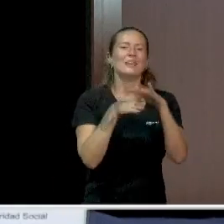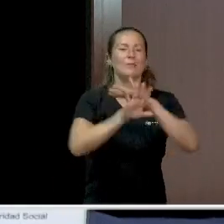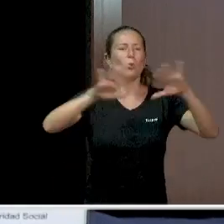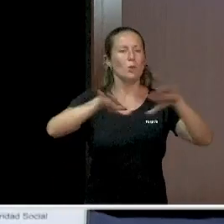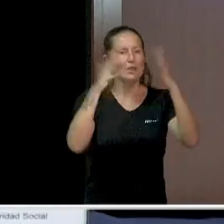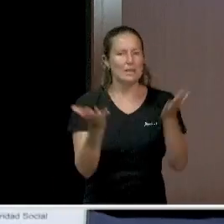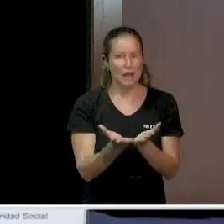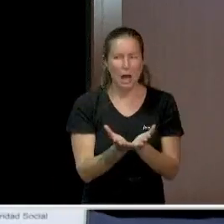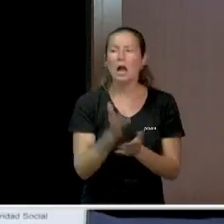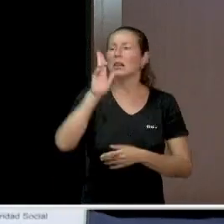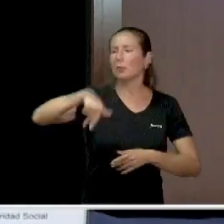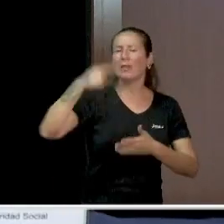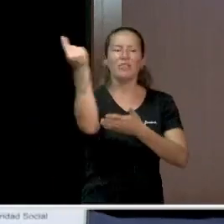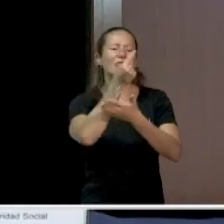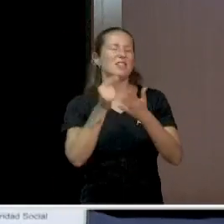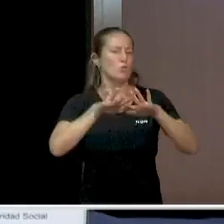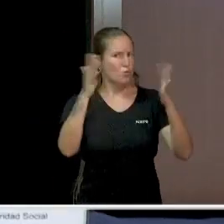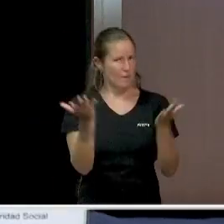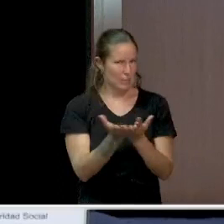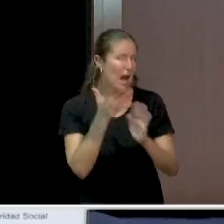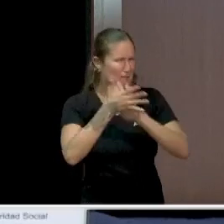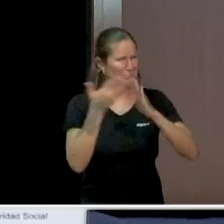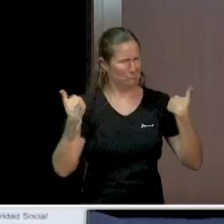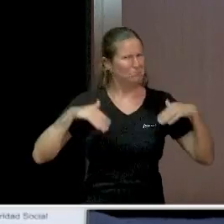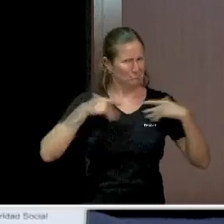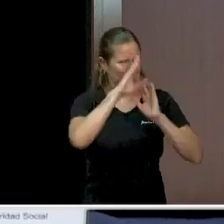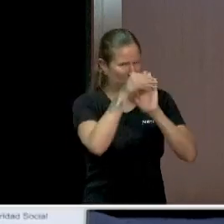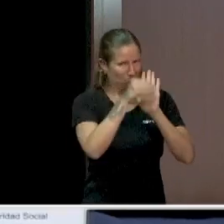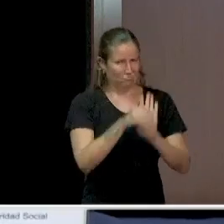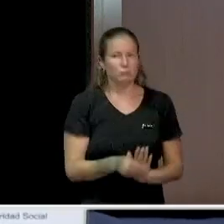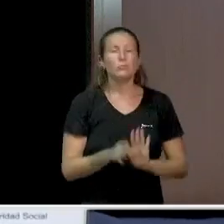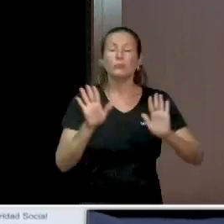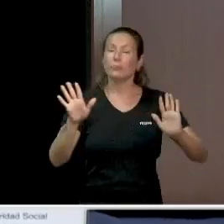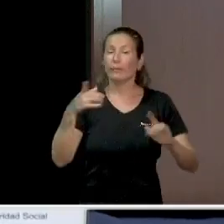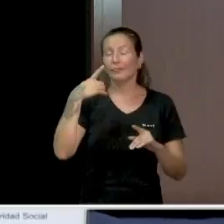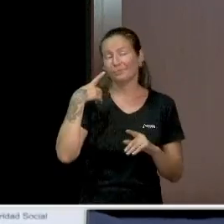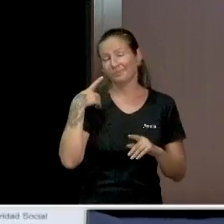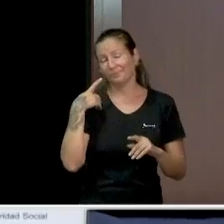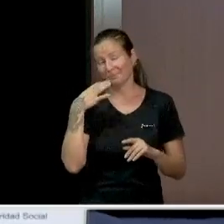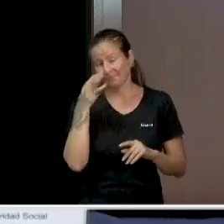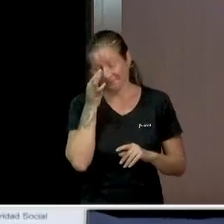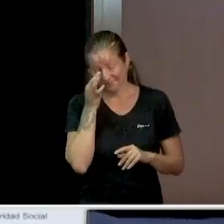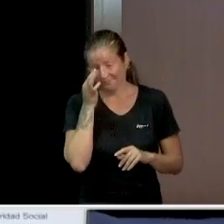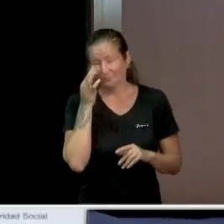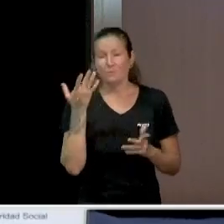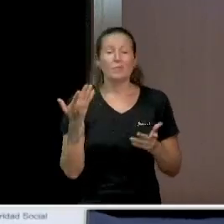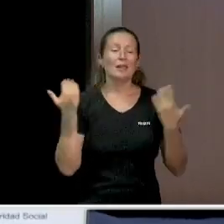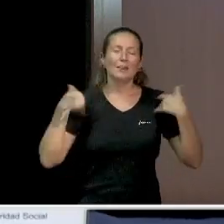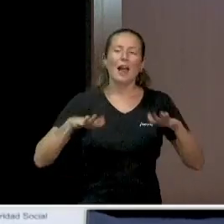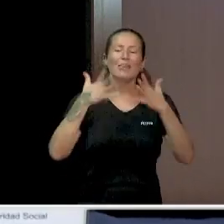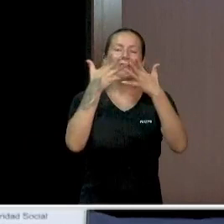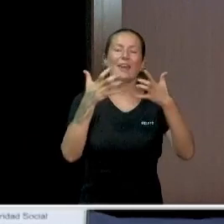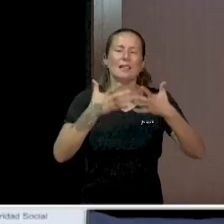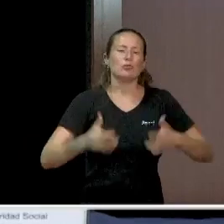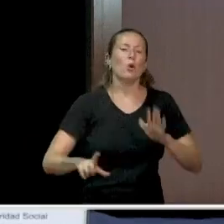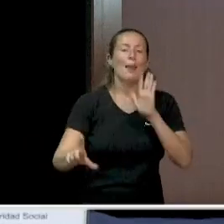y de diseño universal. Pero hay que reconocer que ha sido el texto refundido de la